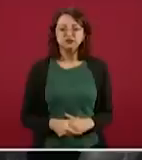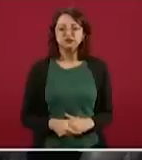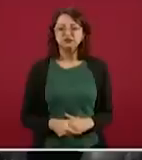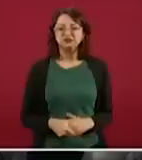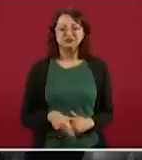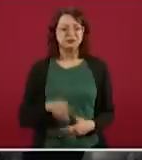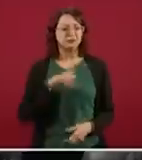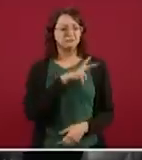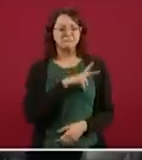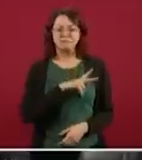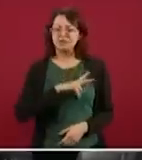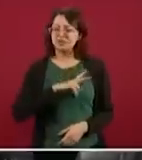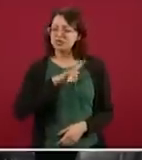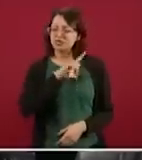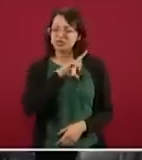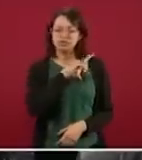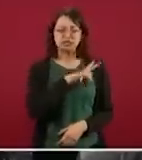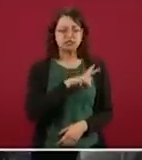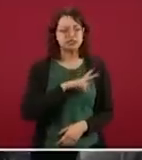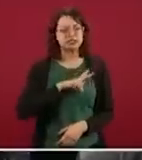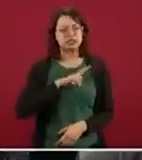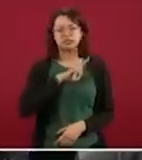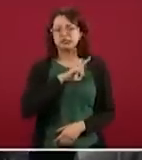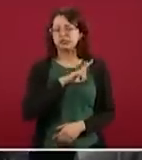puro veneno,